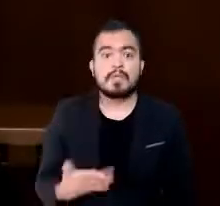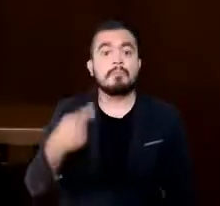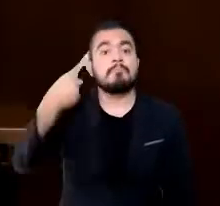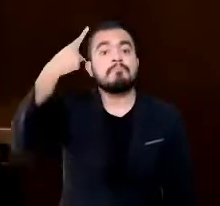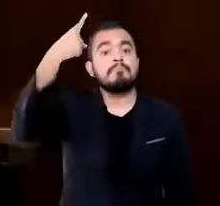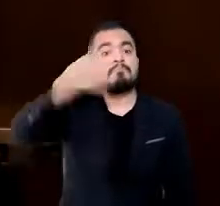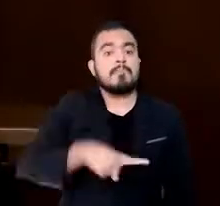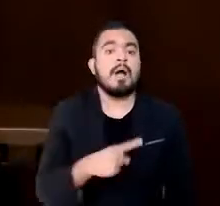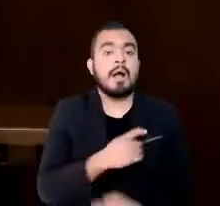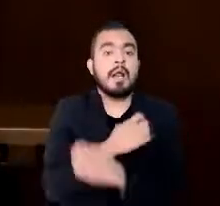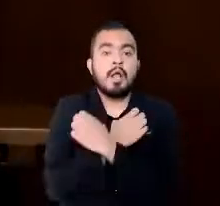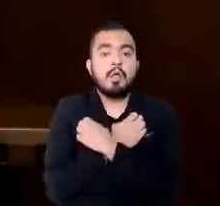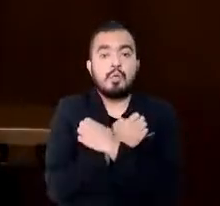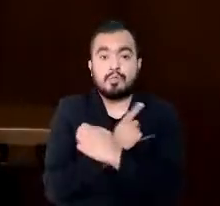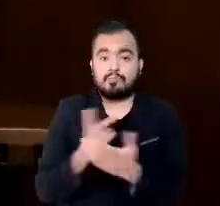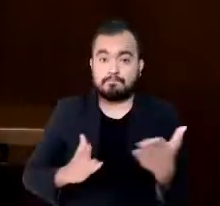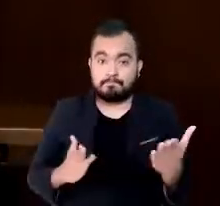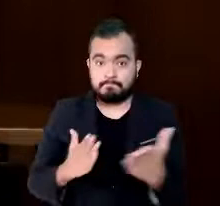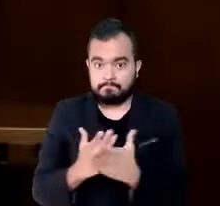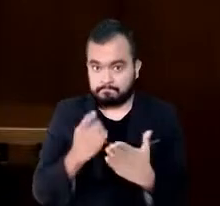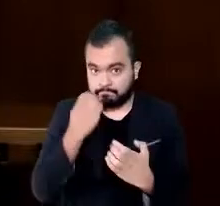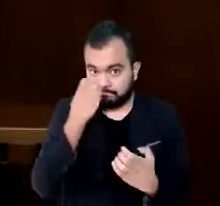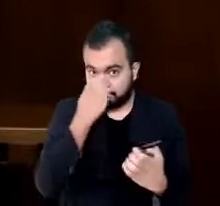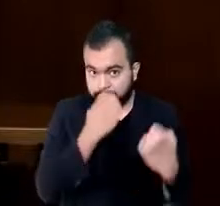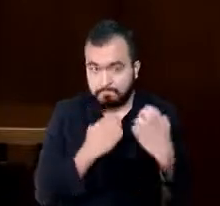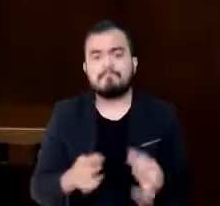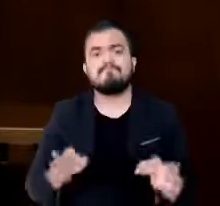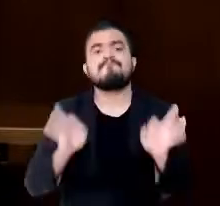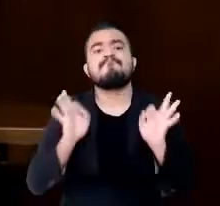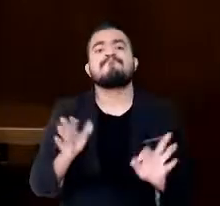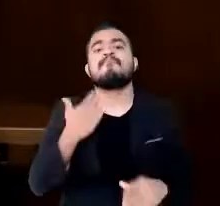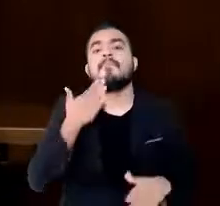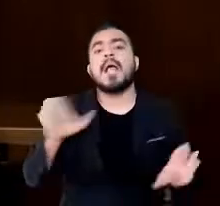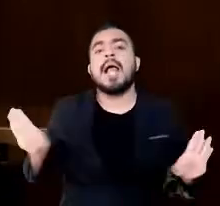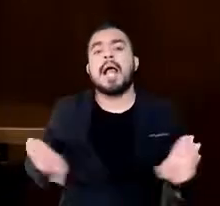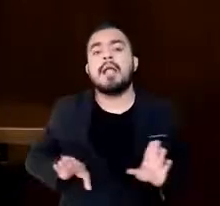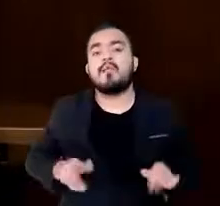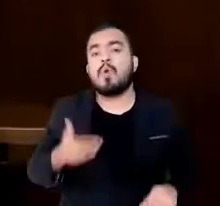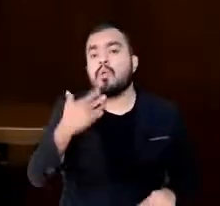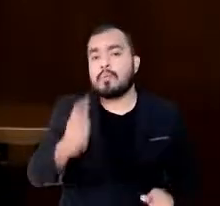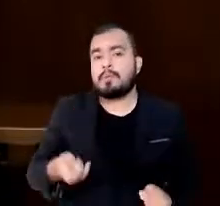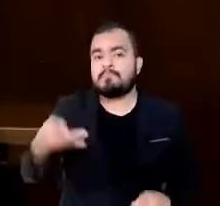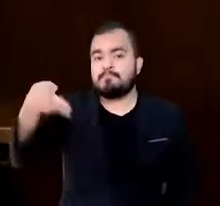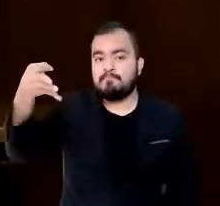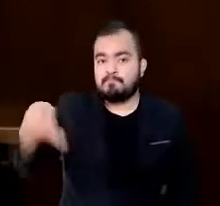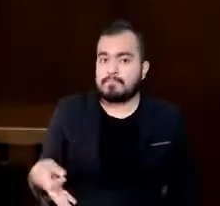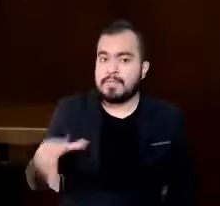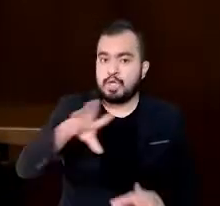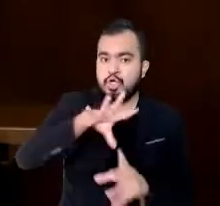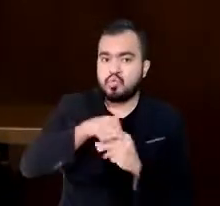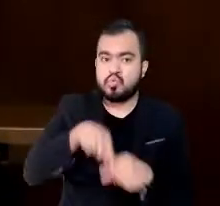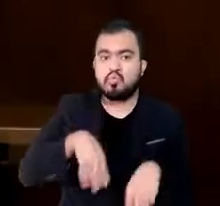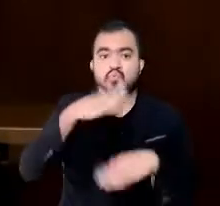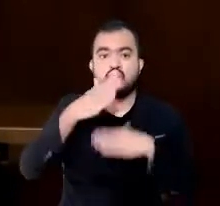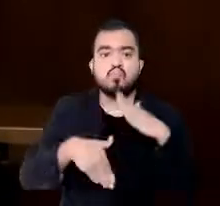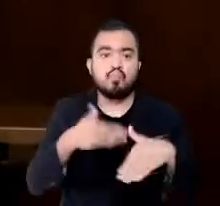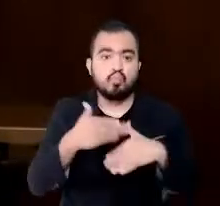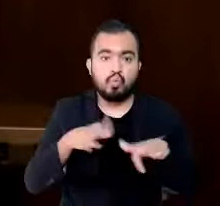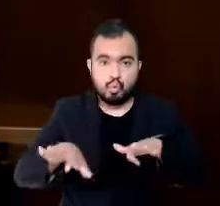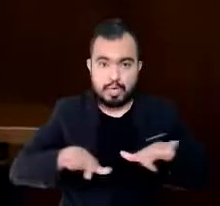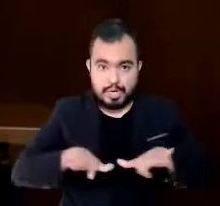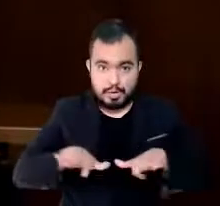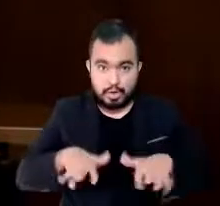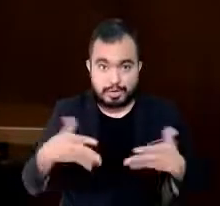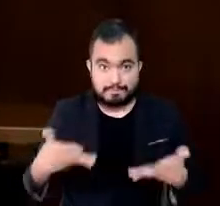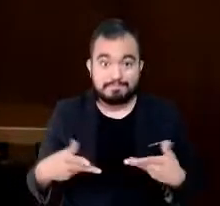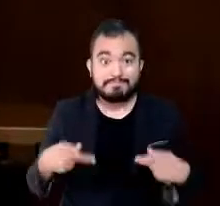son calificados en ella sean los adecuados para su asertiva inclusión en el mundo laboral. La situación de las personas con discapacidad